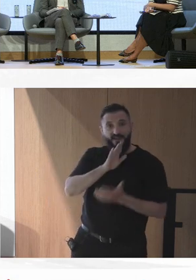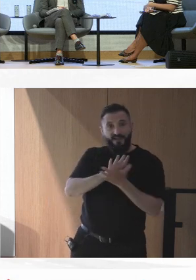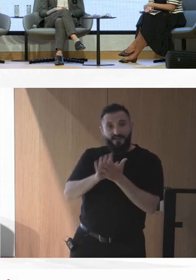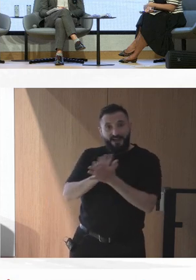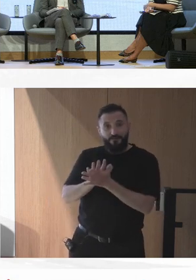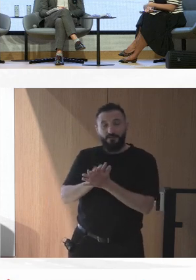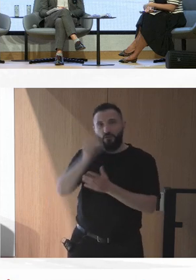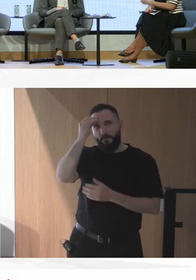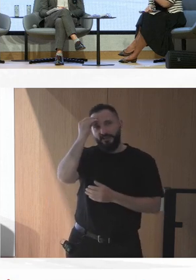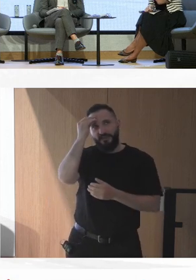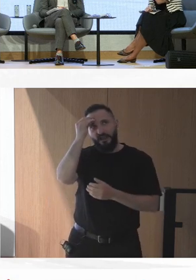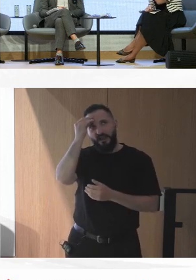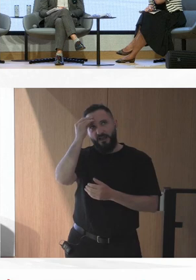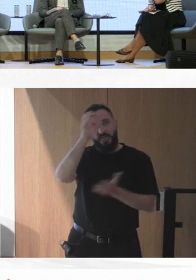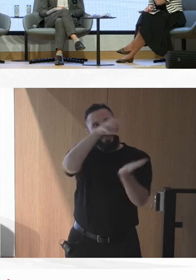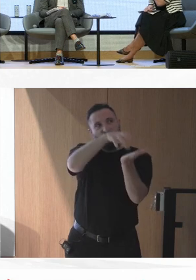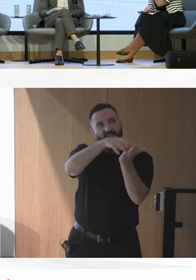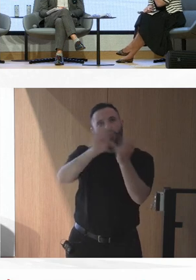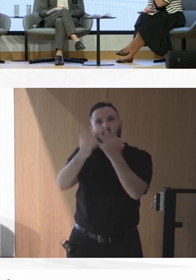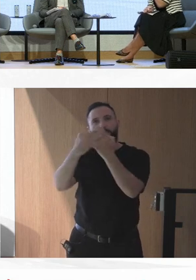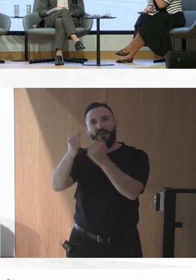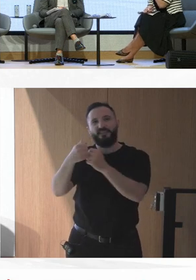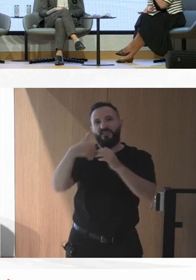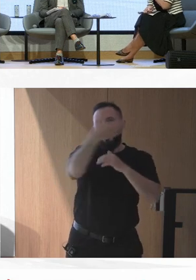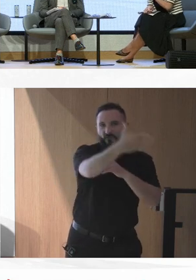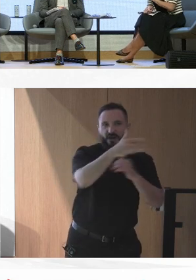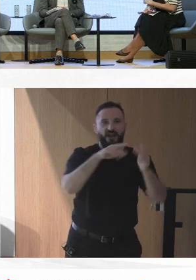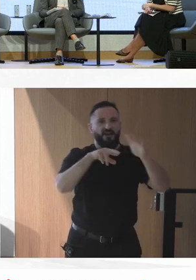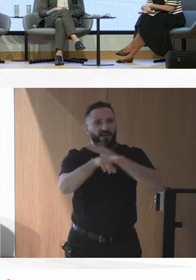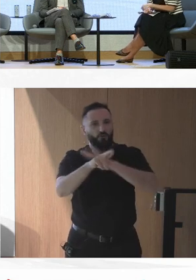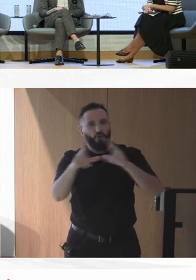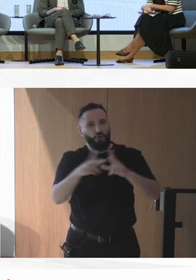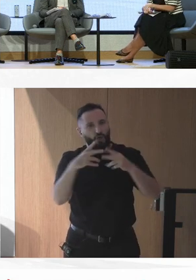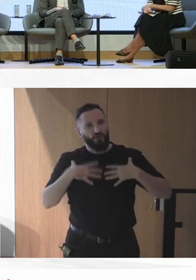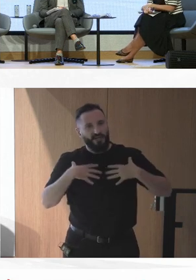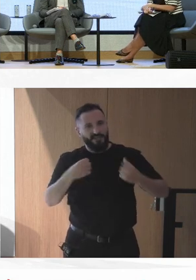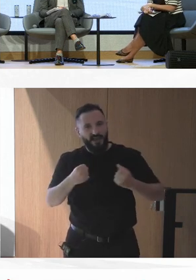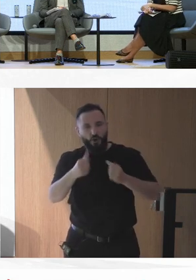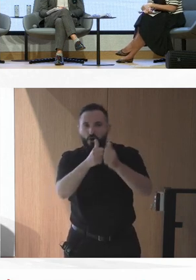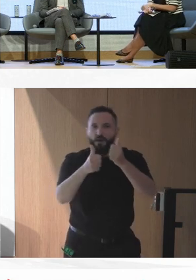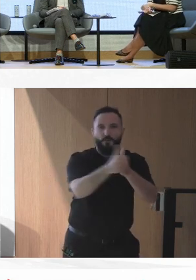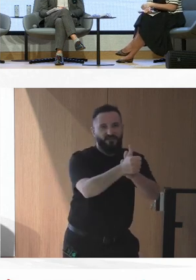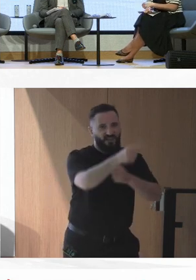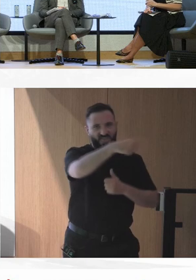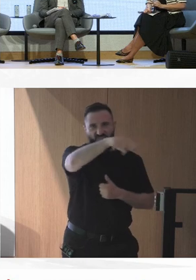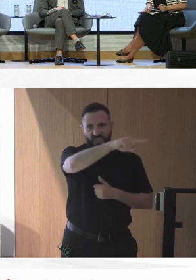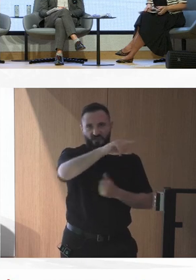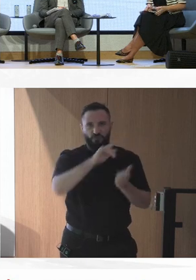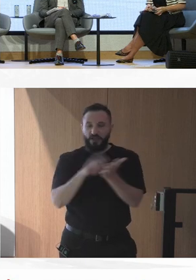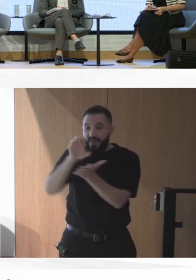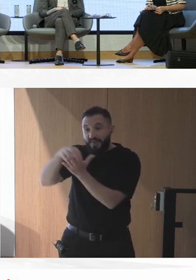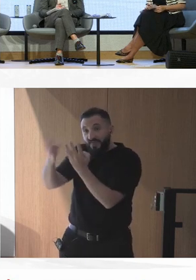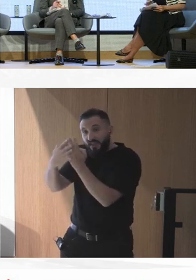piensa que hay que dar preferencia a los centros extrapenitenciarios, a recursos sociosanitarios, ¿no? De la red extrapenitenciaria, ¿no? Fuera del